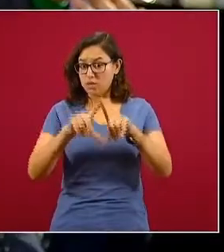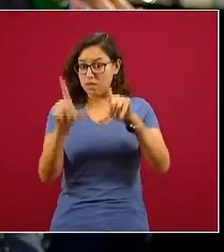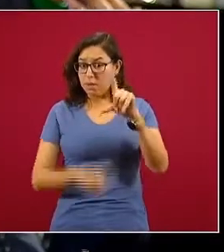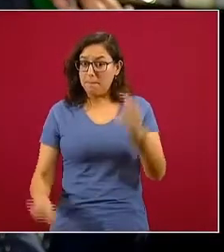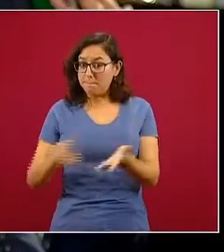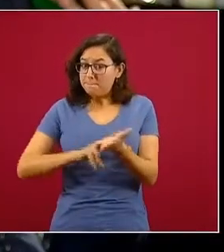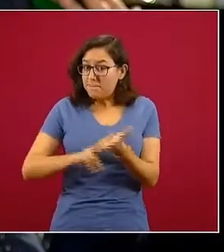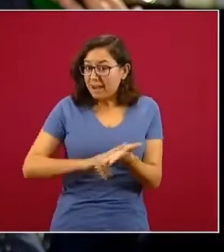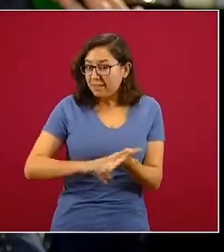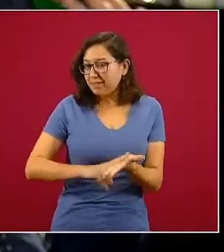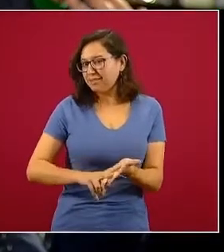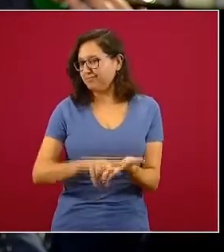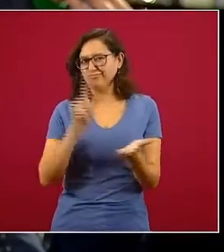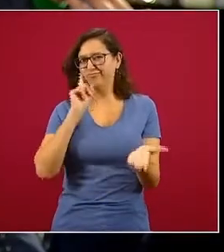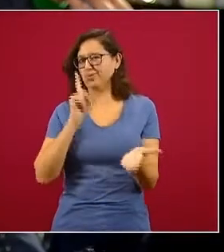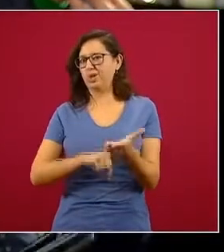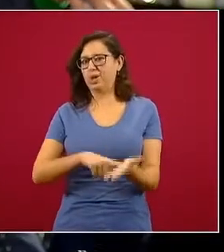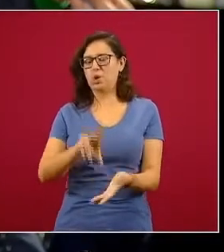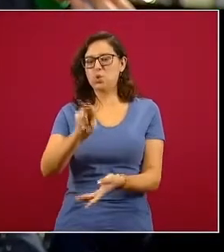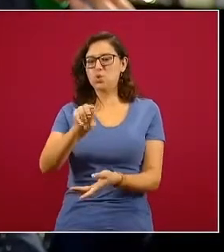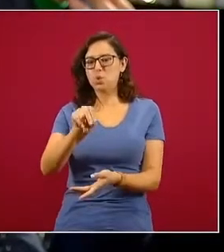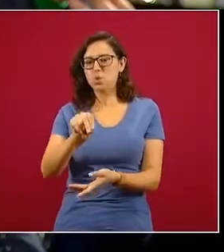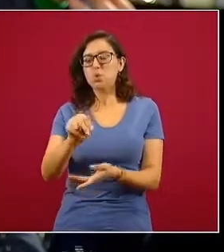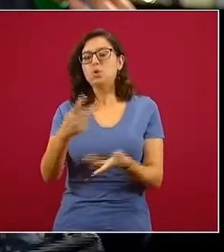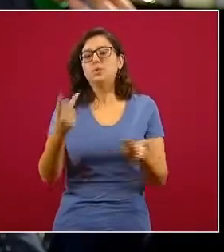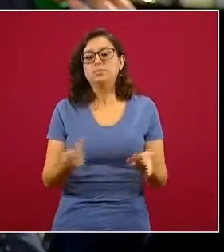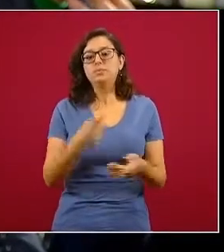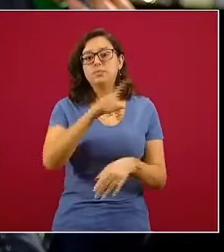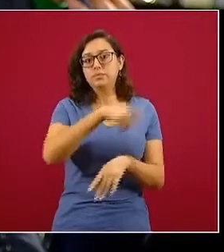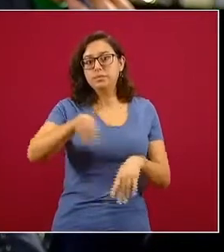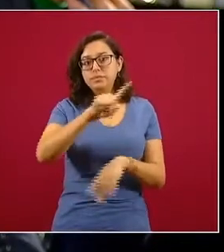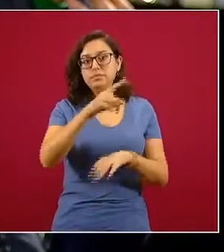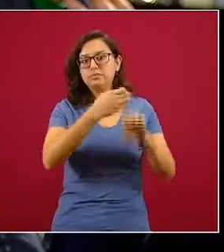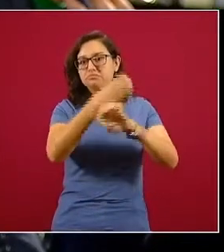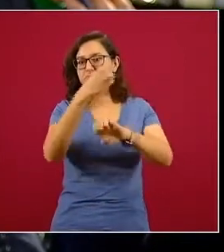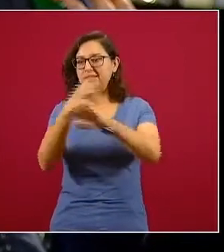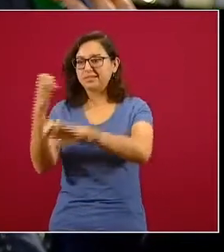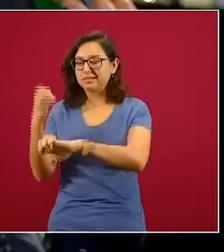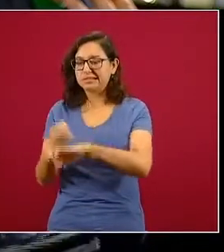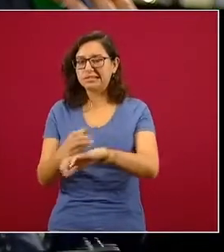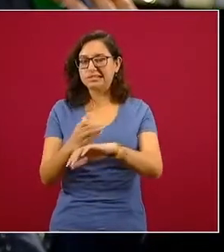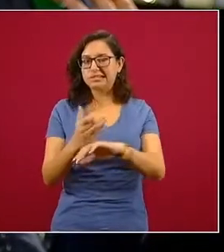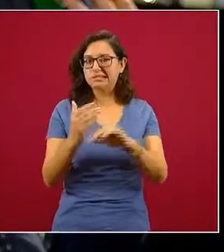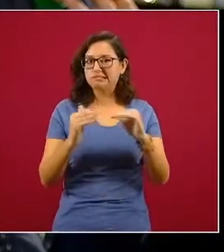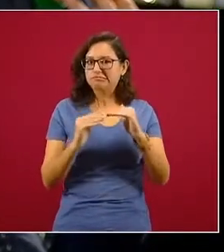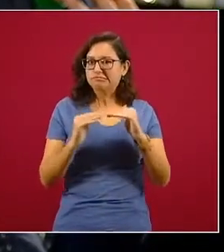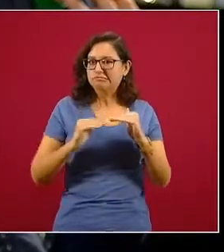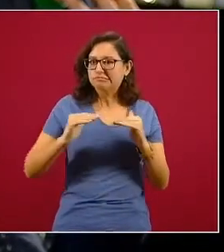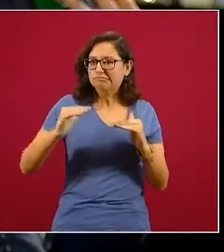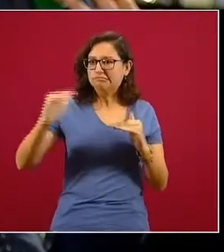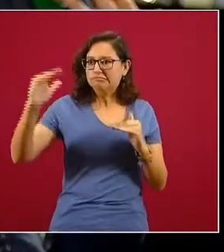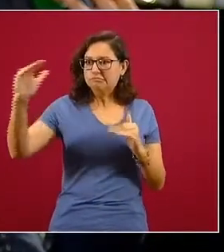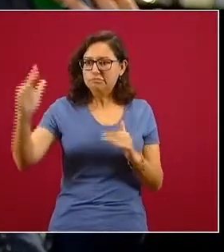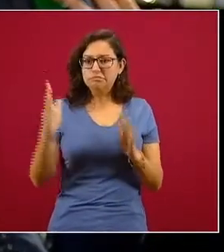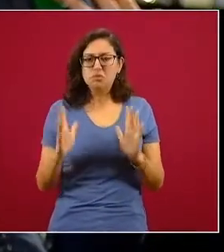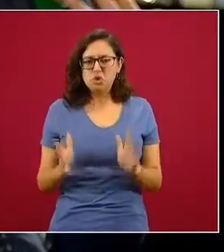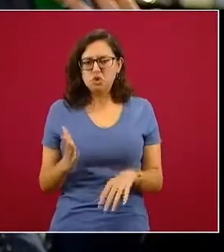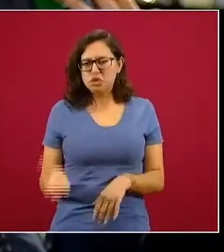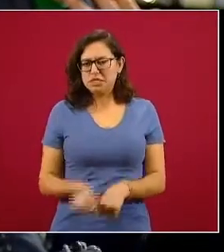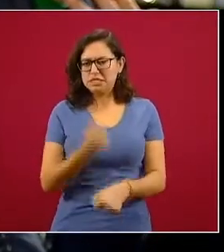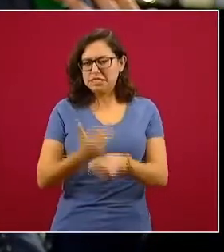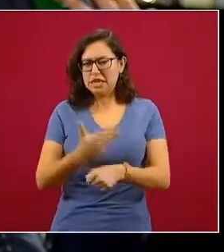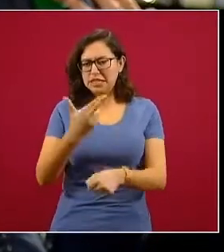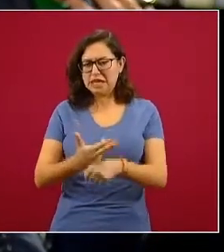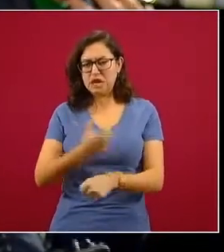totalmente. Estos estados que no están, en el buen sentido, no cumpliendo, ha hablado con los secretarios de